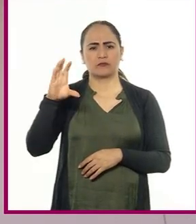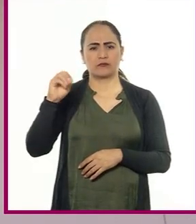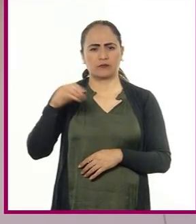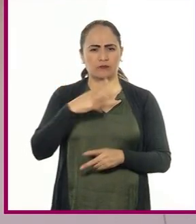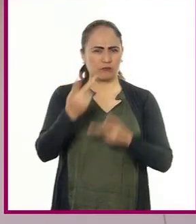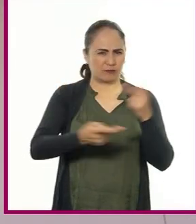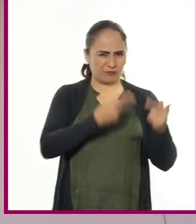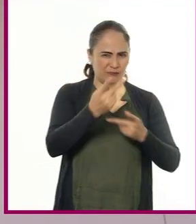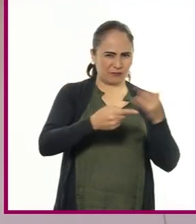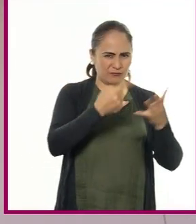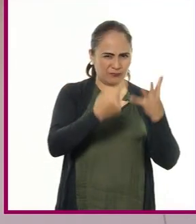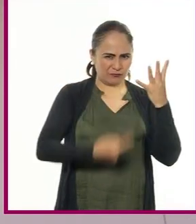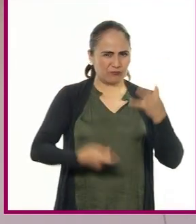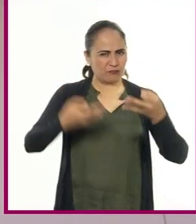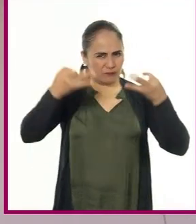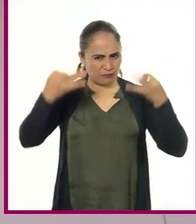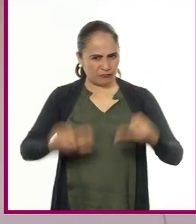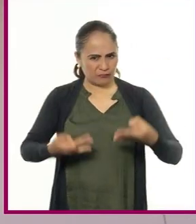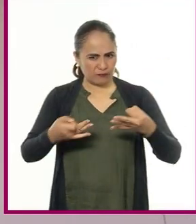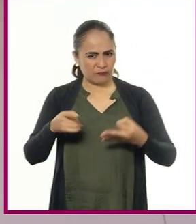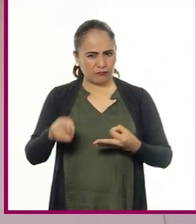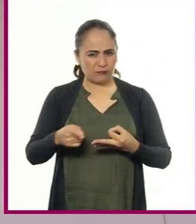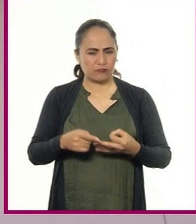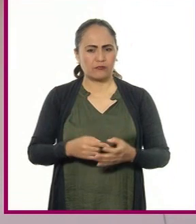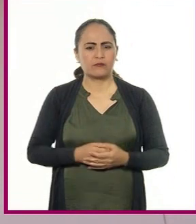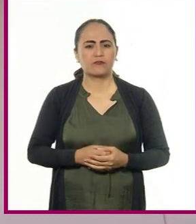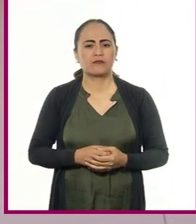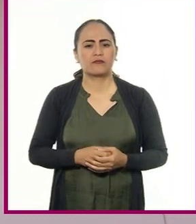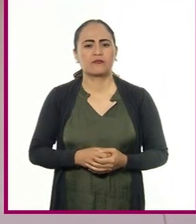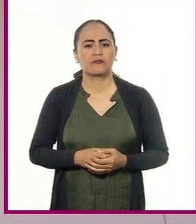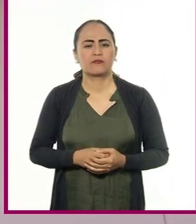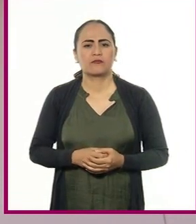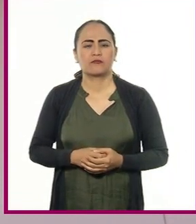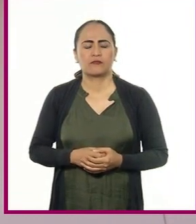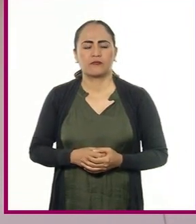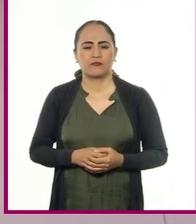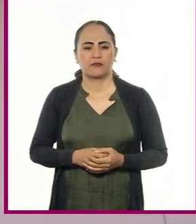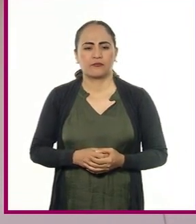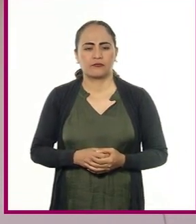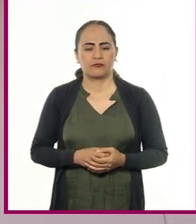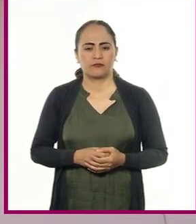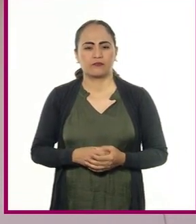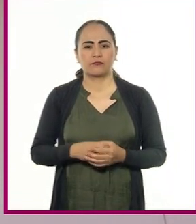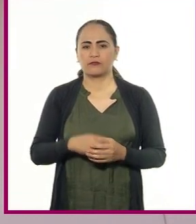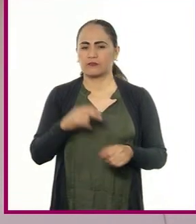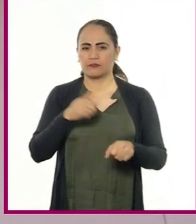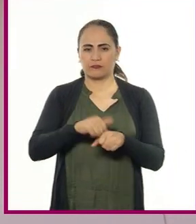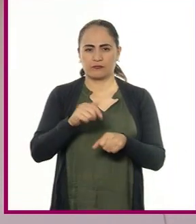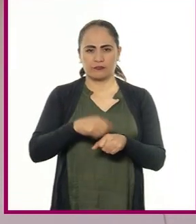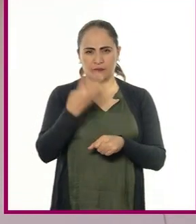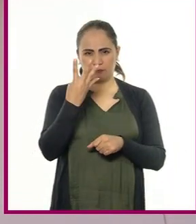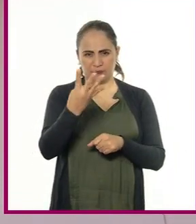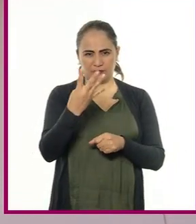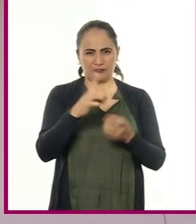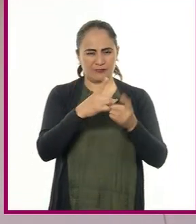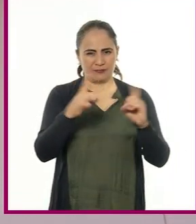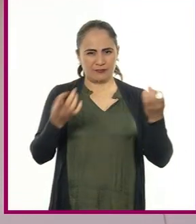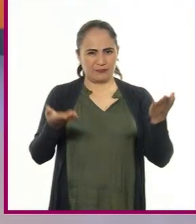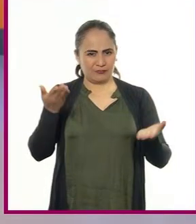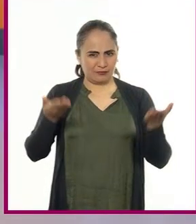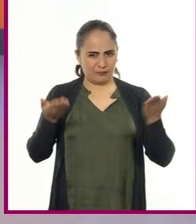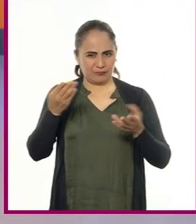fuente oficial de estadísticas para la consecución del Objetivo de Desarrollo Sostenible 4 relativo a la